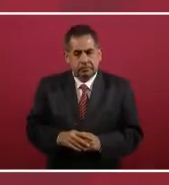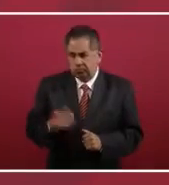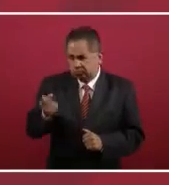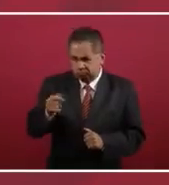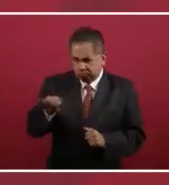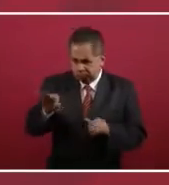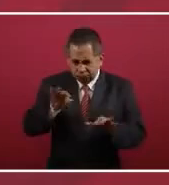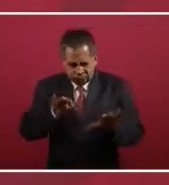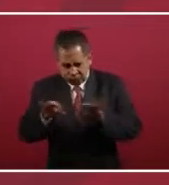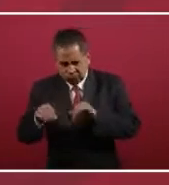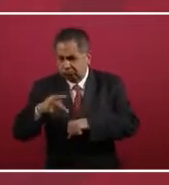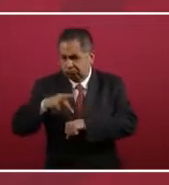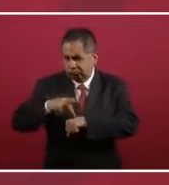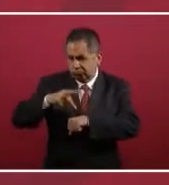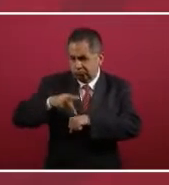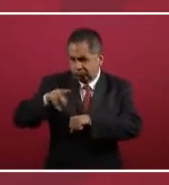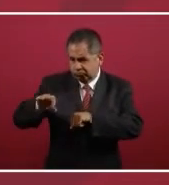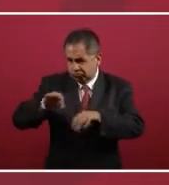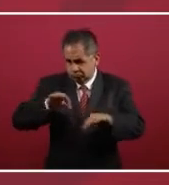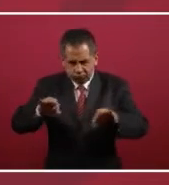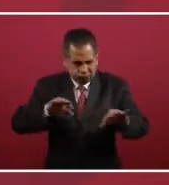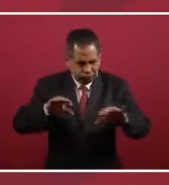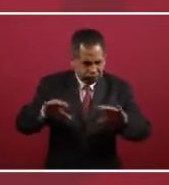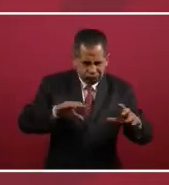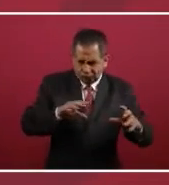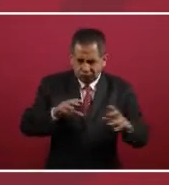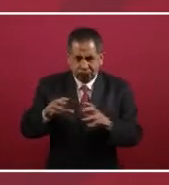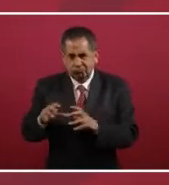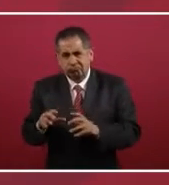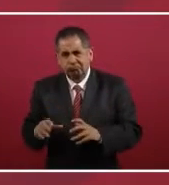escogen las piedras y son